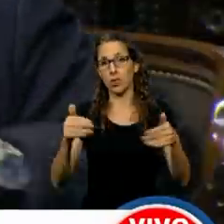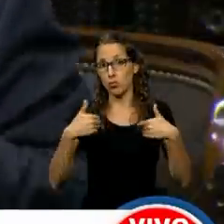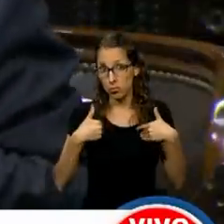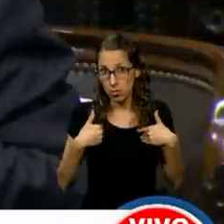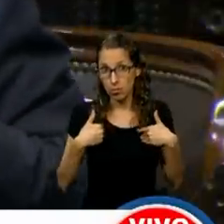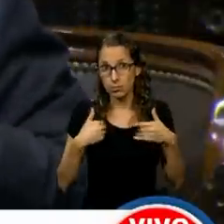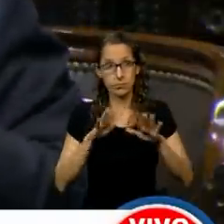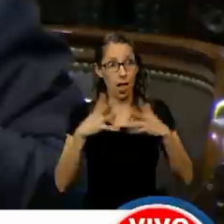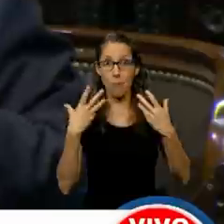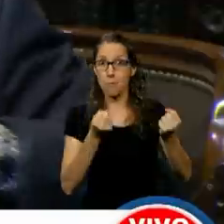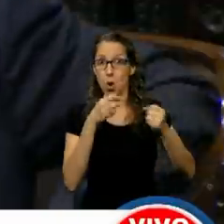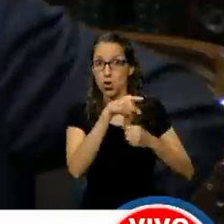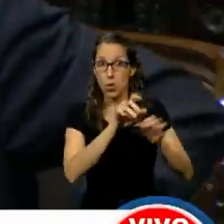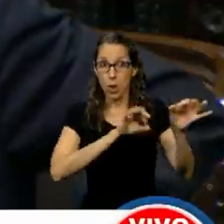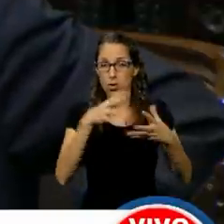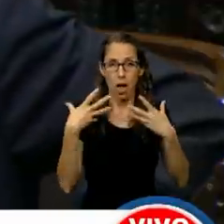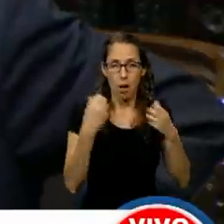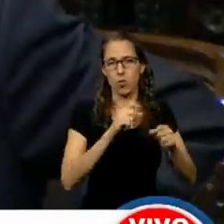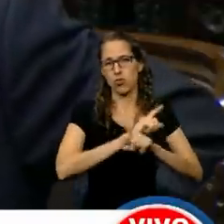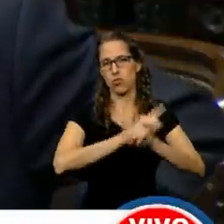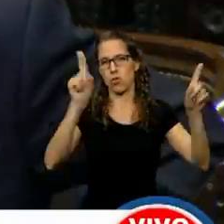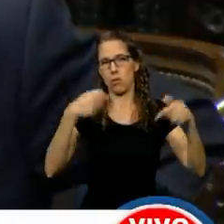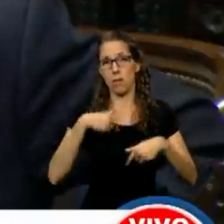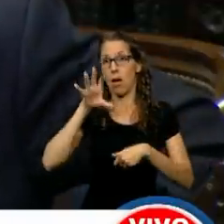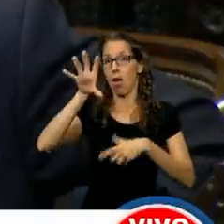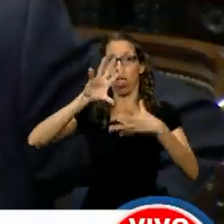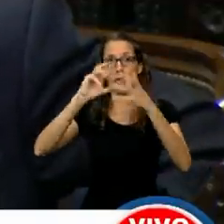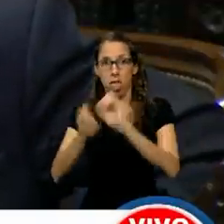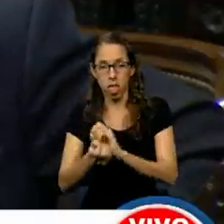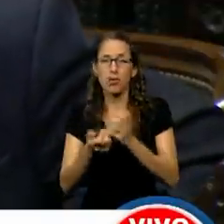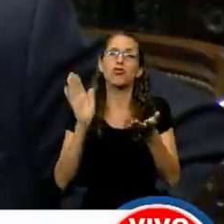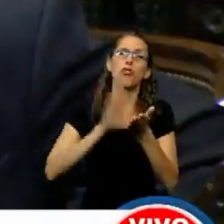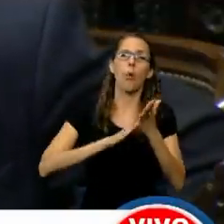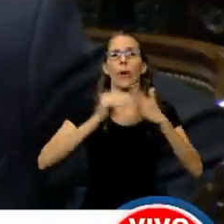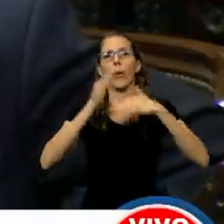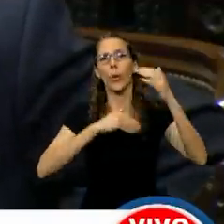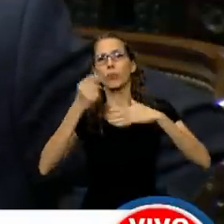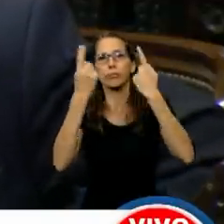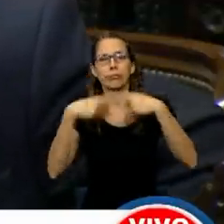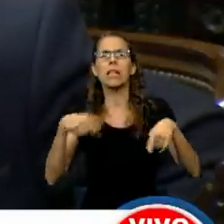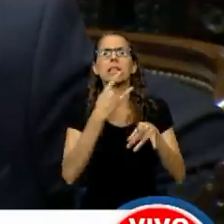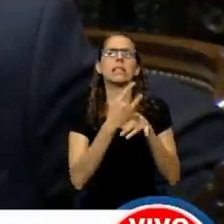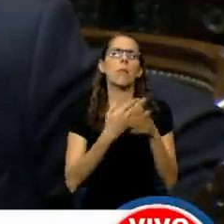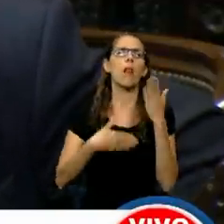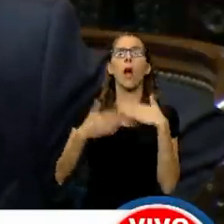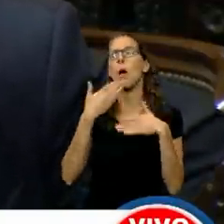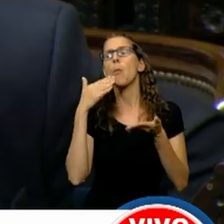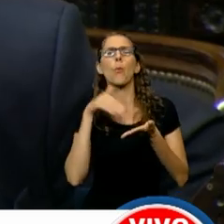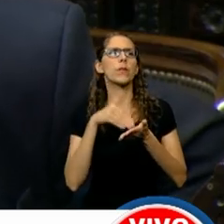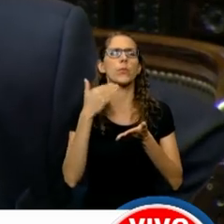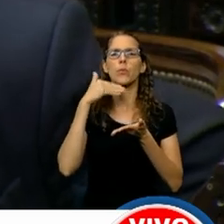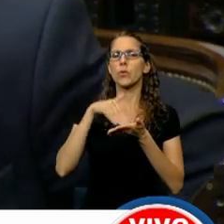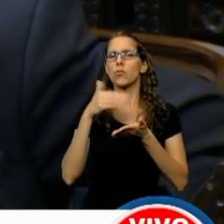poder apoyar esto perjudica a mi provincia y en materia de obras mide siempre prometieron obras se